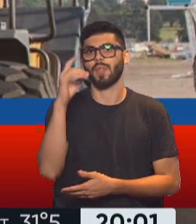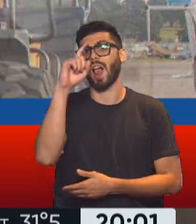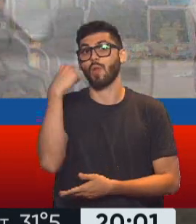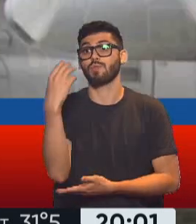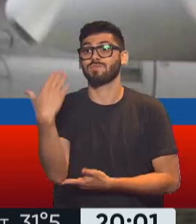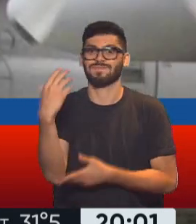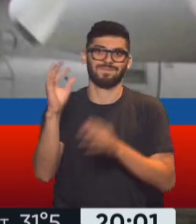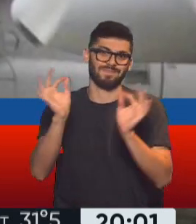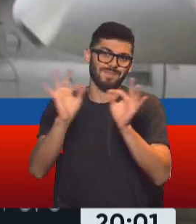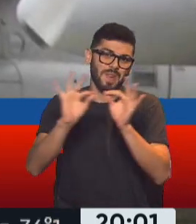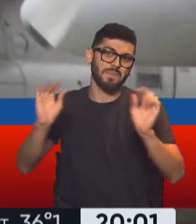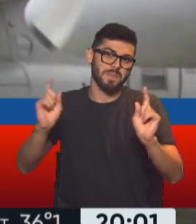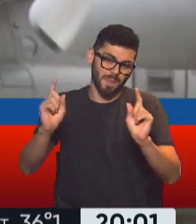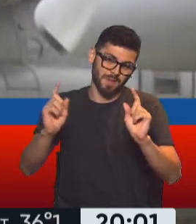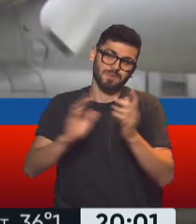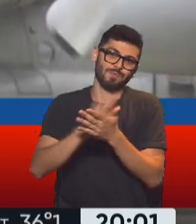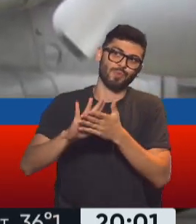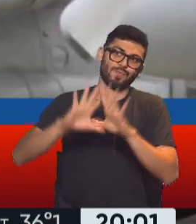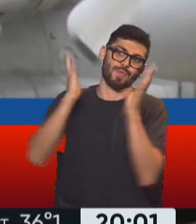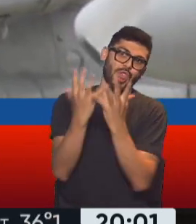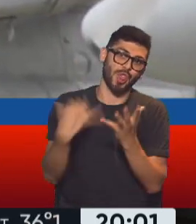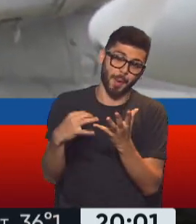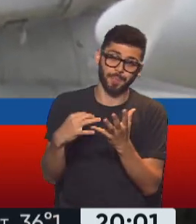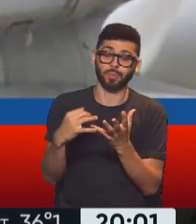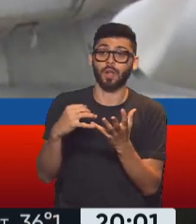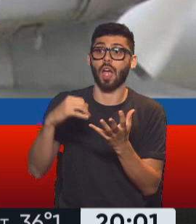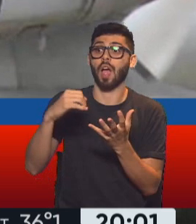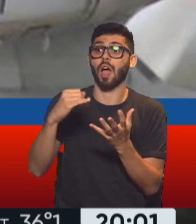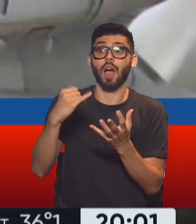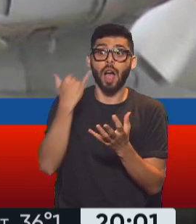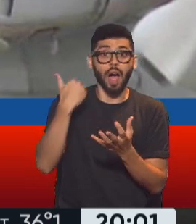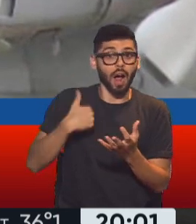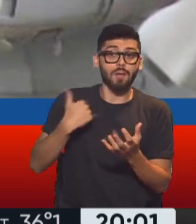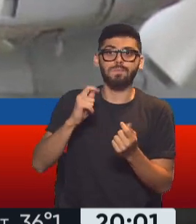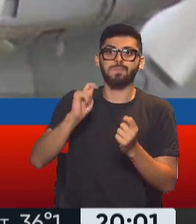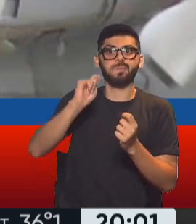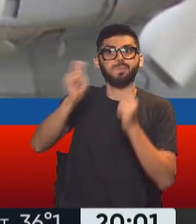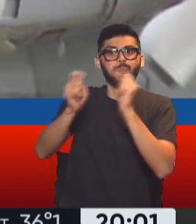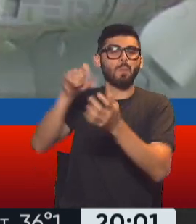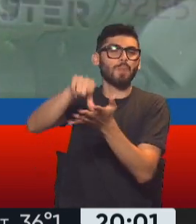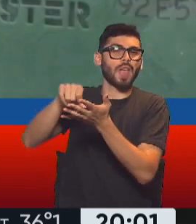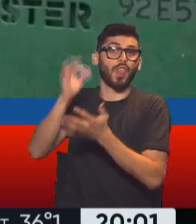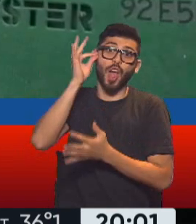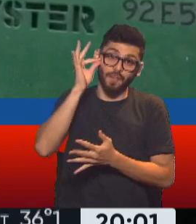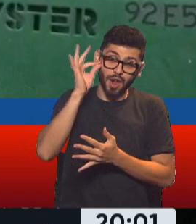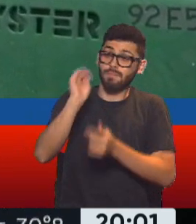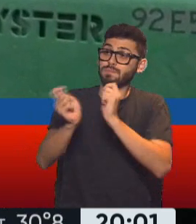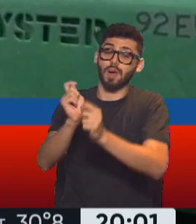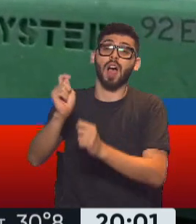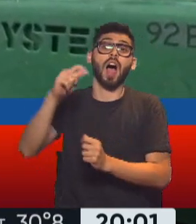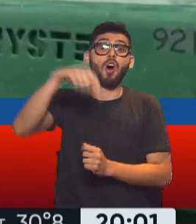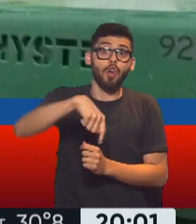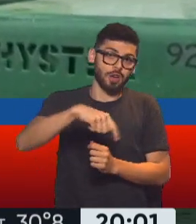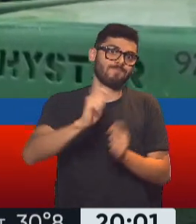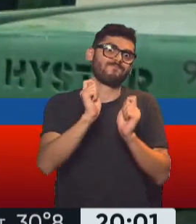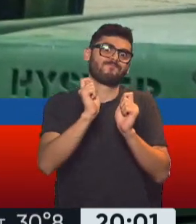el recuerdo reciente o el dato reciente de distintas donaciones a países africanos por parte de Argentina. Ahora, en este caso, la